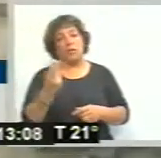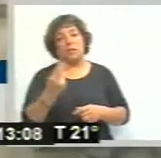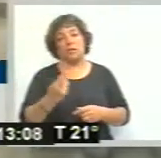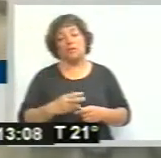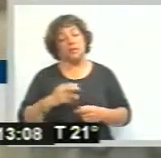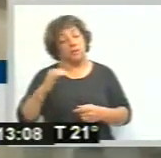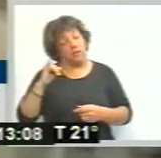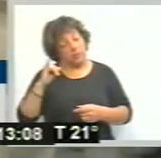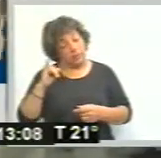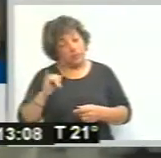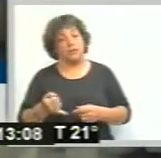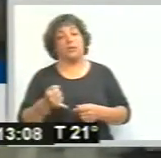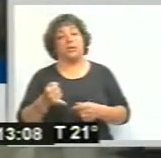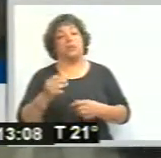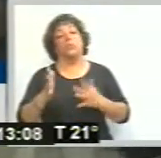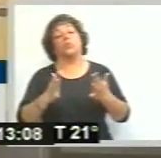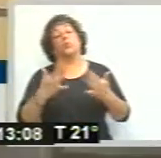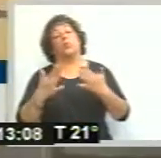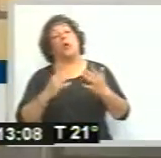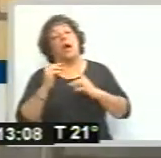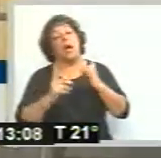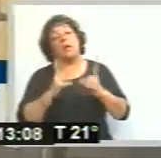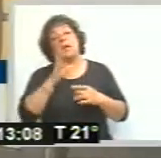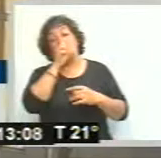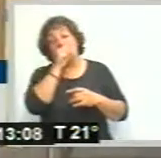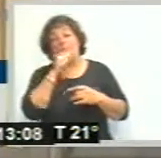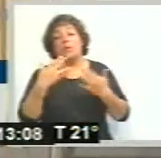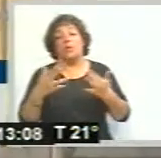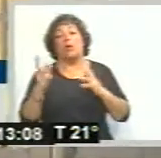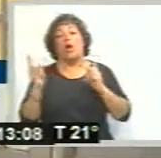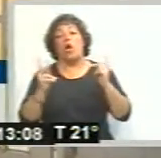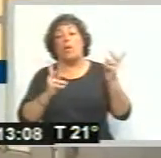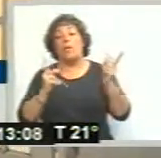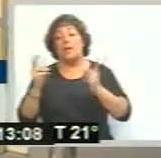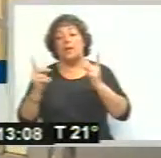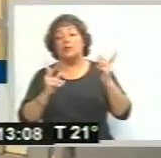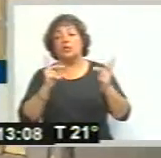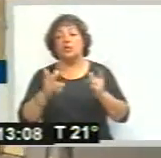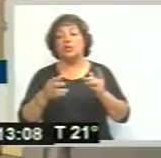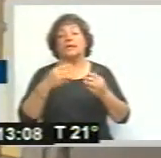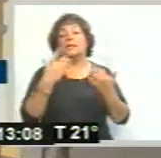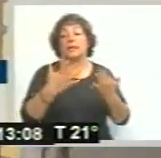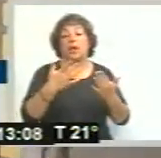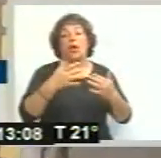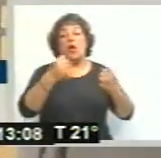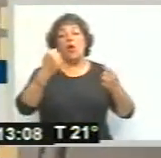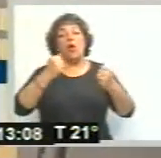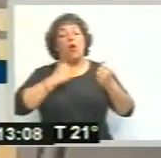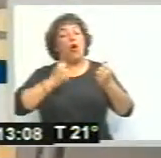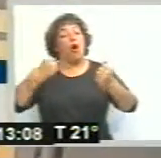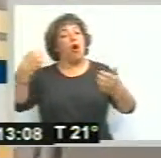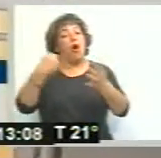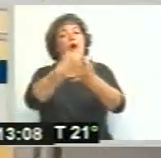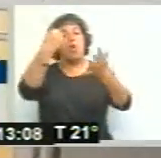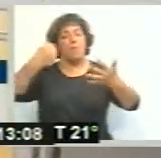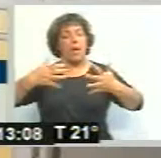Indudablemente, si uno tiene pronóstico reservado es porque las complicaciones propias de las contusiones pulmonares que tienen los